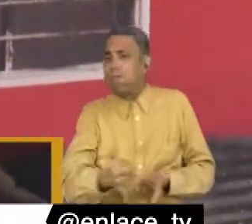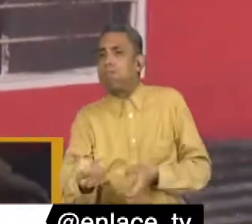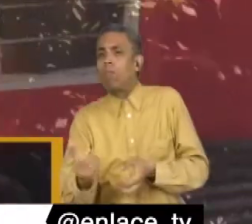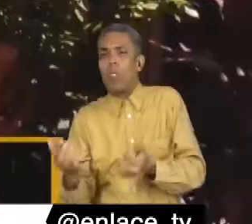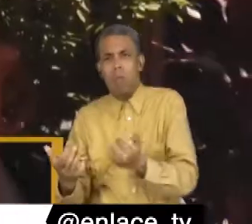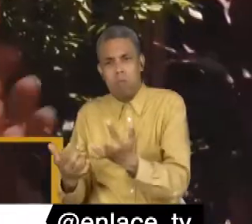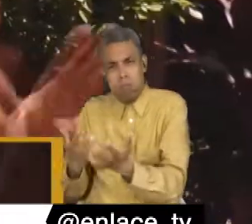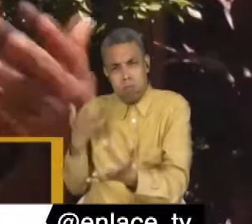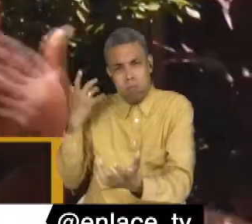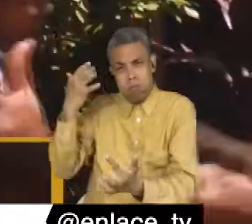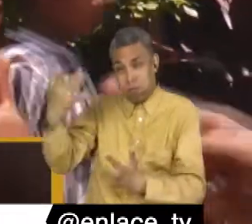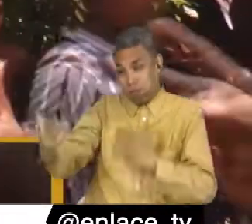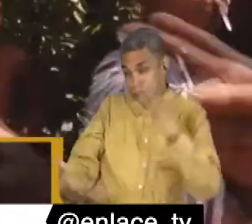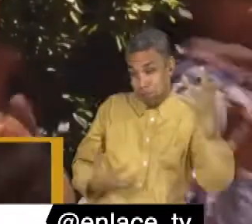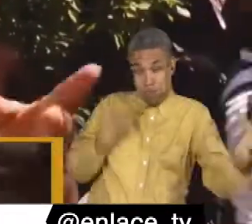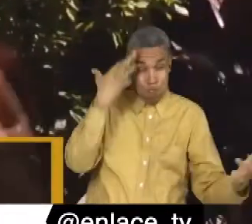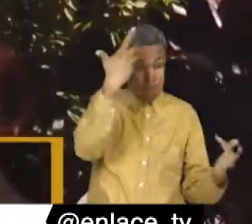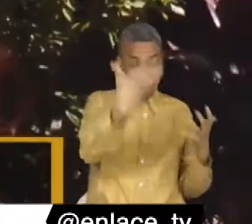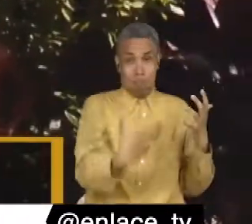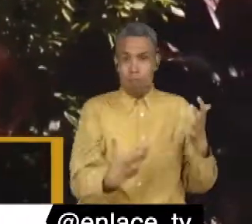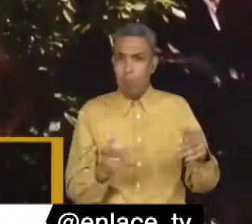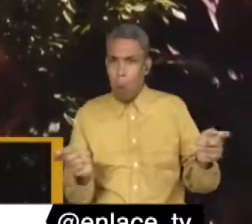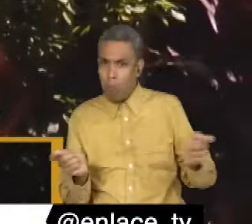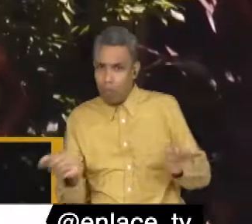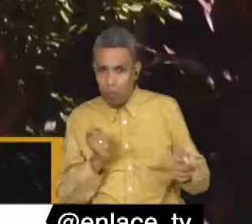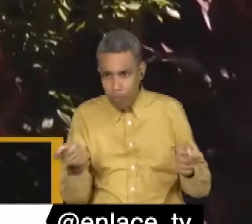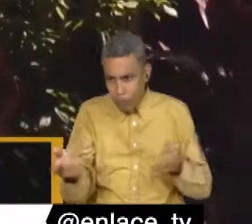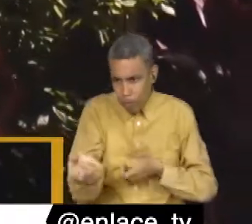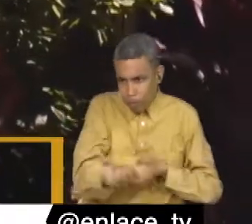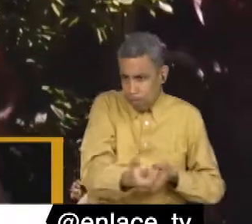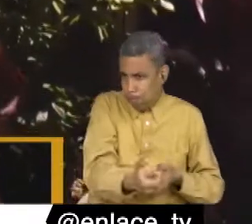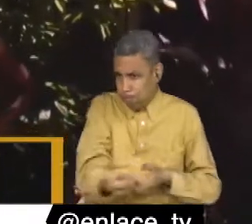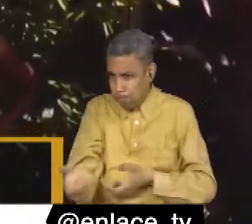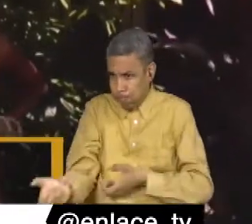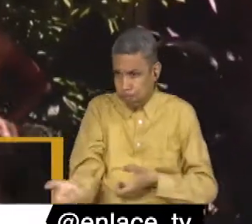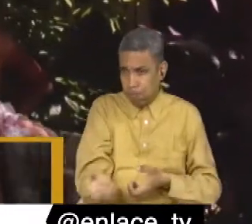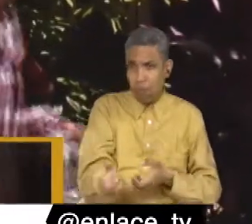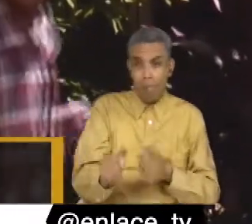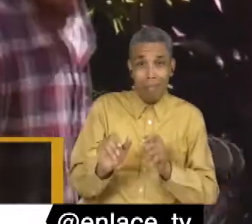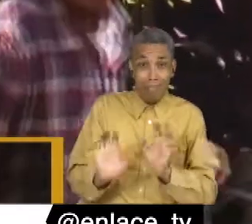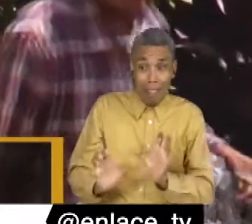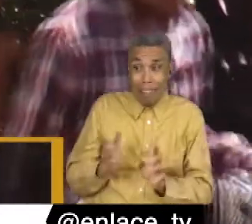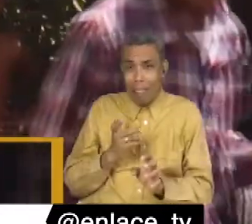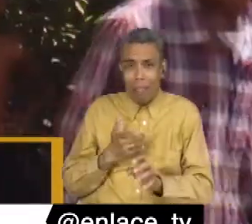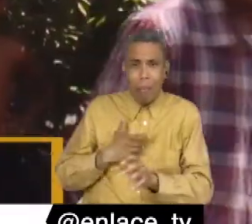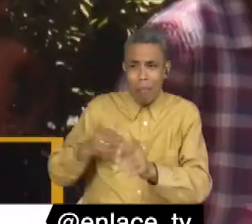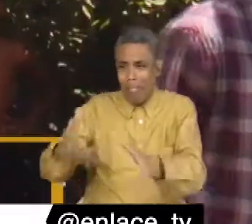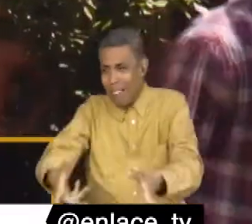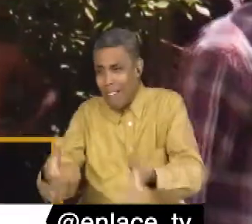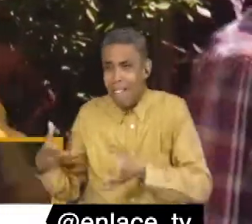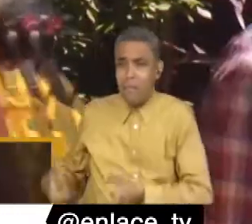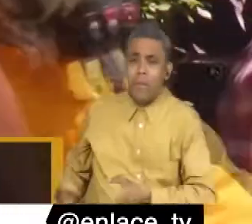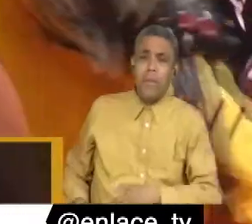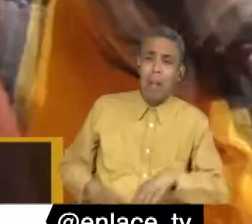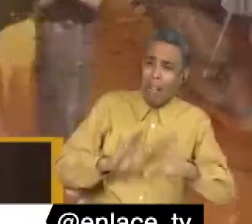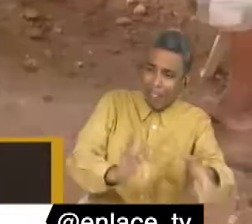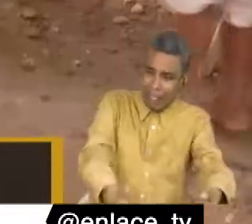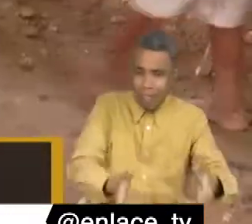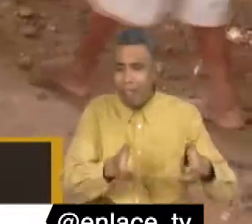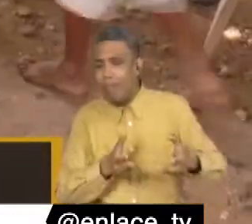Pues todavía no sé, porque yo saqué un poco. Ajá. Yo saqué un poquito lo que alcancé y el resto quedó adentro. ¿Al niño qué le pasó?